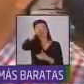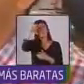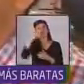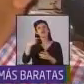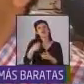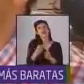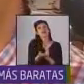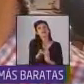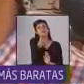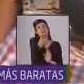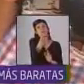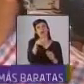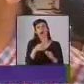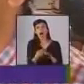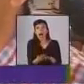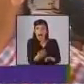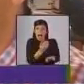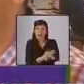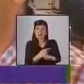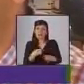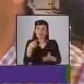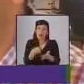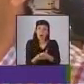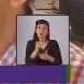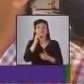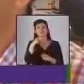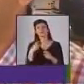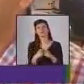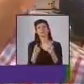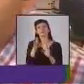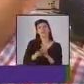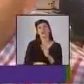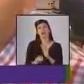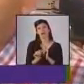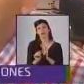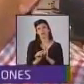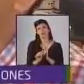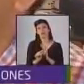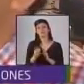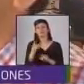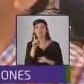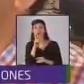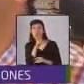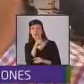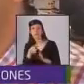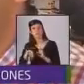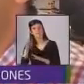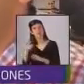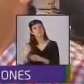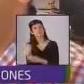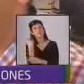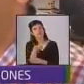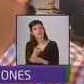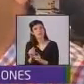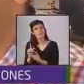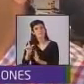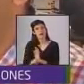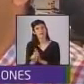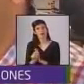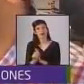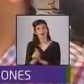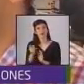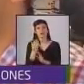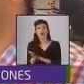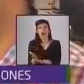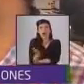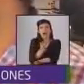es que mientras más anticipado tu compra, siempre tienes la posibilidad de conseguir una mejor tarifa. Sobre todo los hoteles te premian bastante el que tú compres tu reserva con